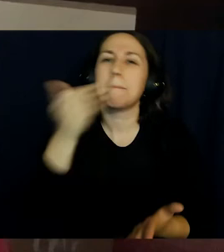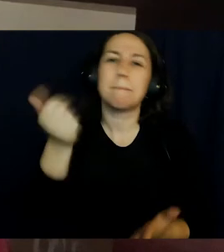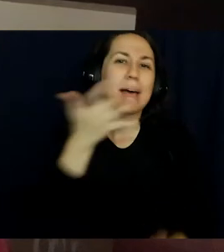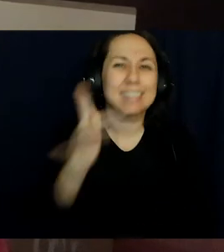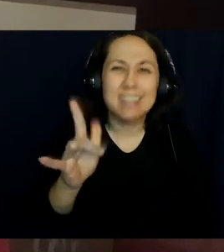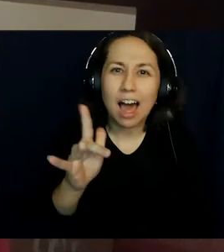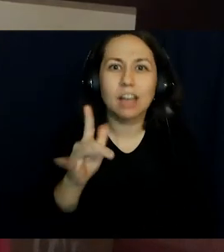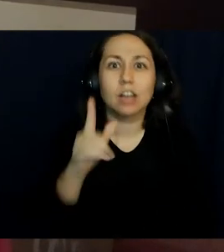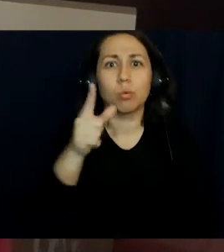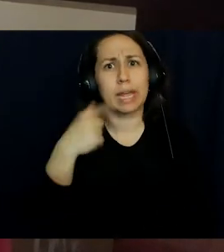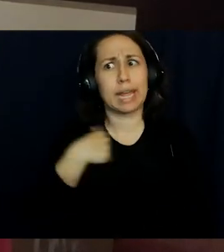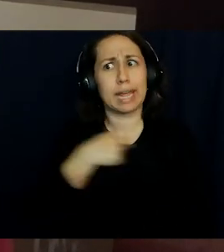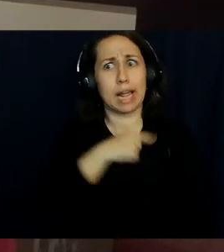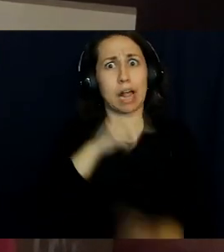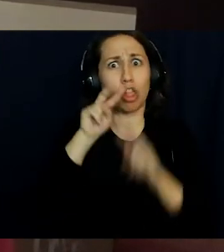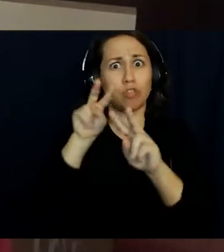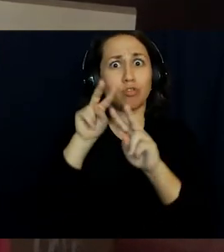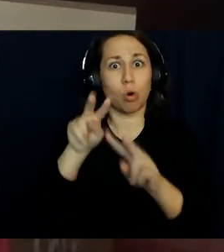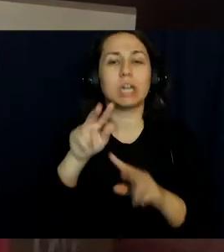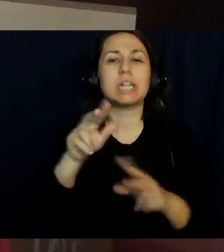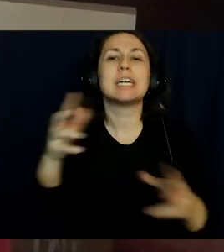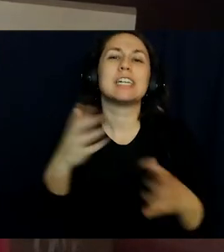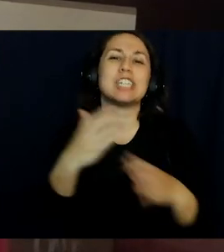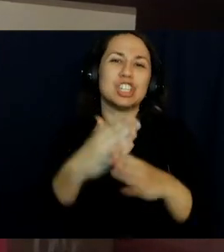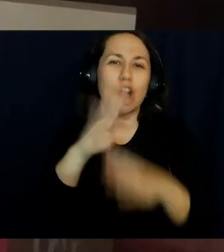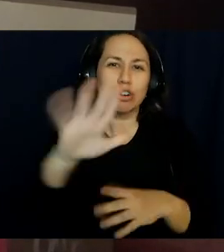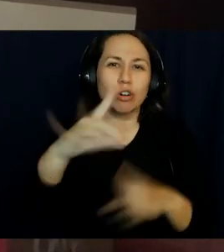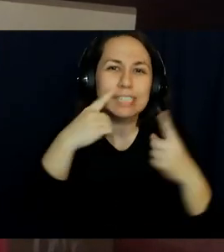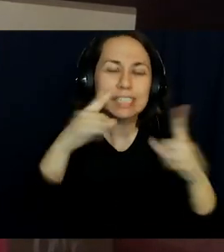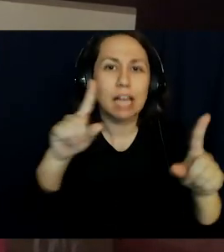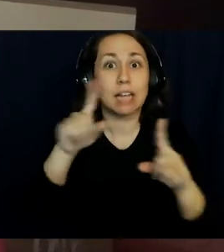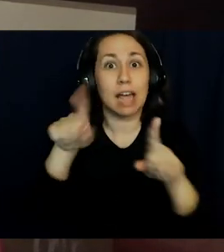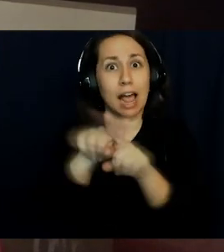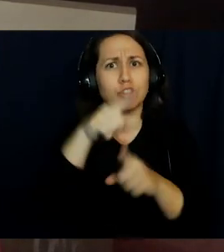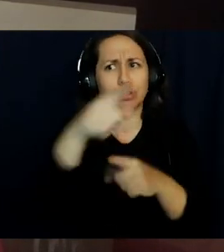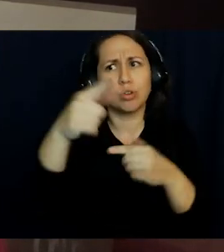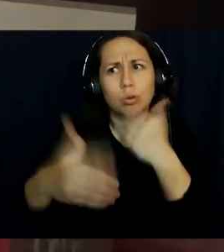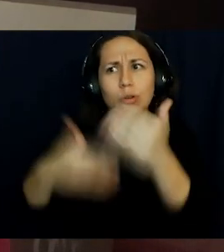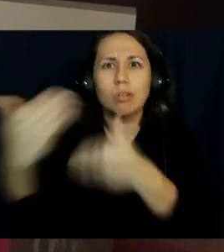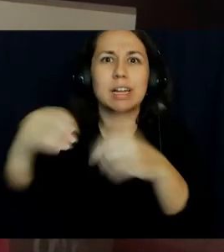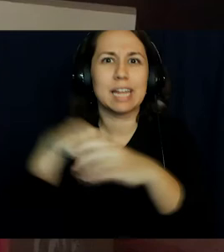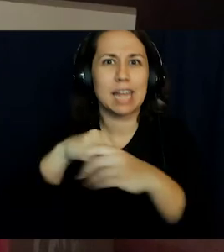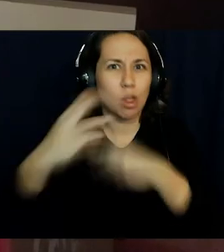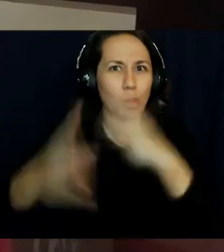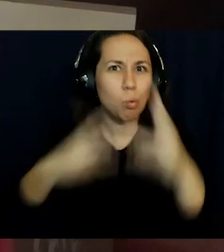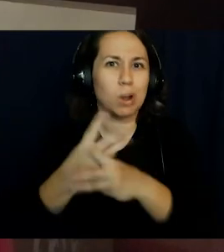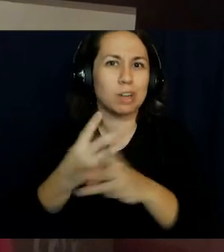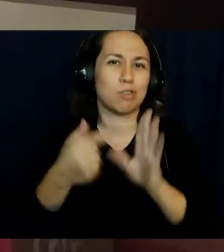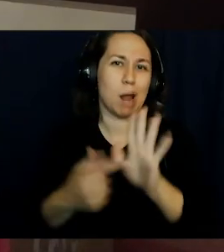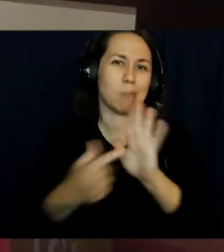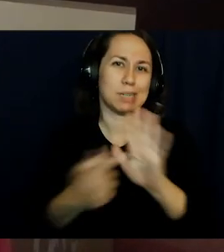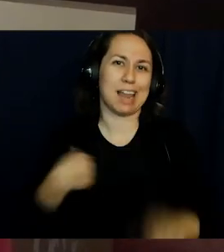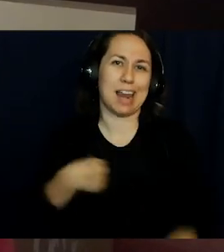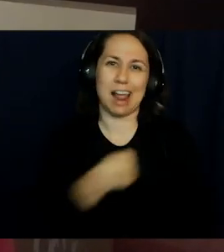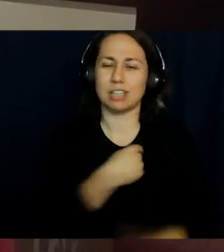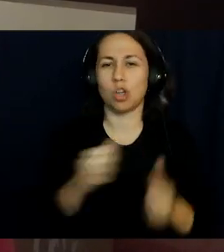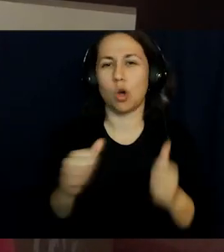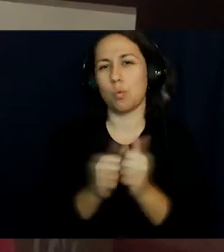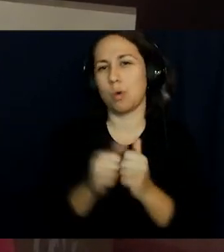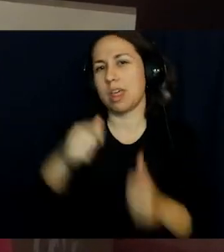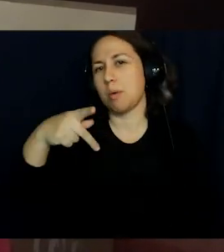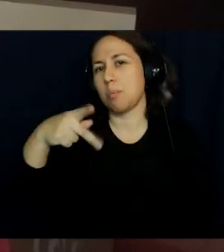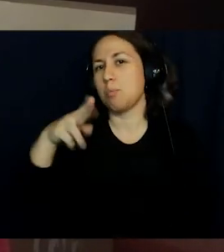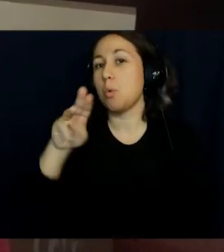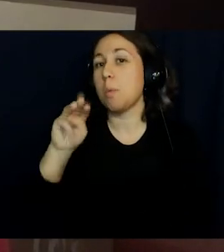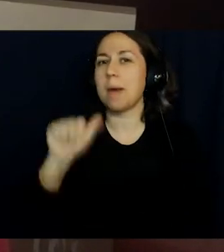orgullo Puma. To sharing your successes as you go out into the world and represent us